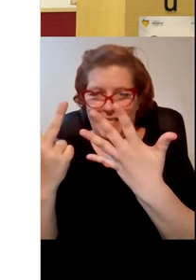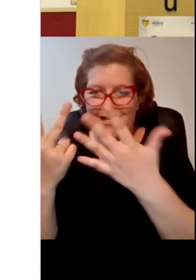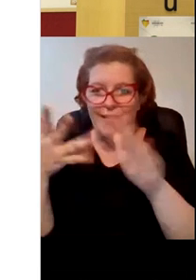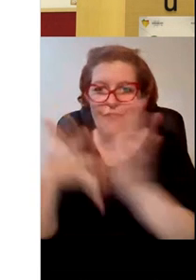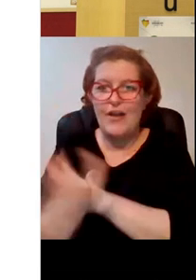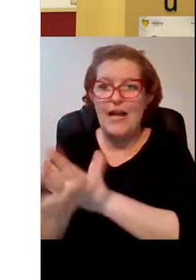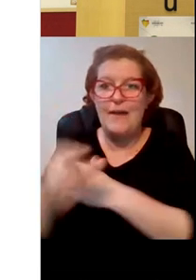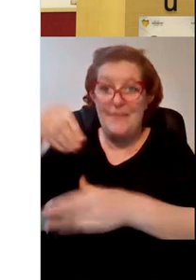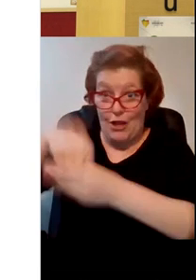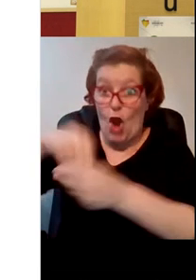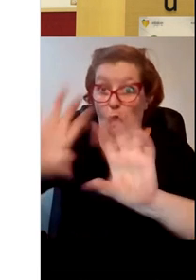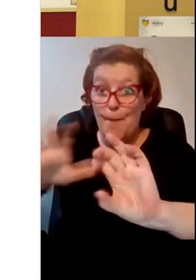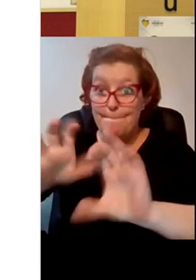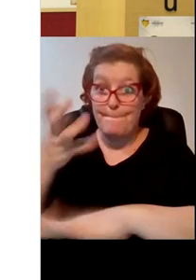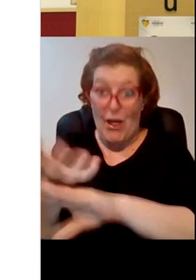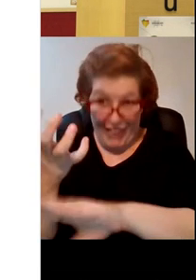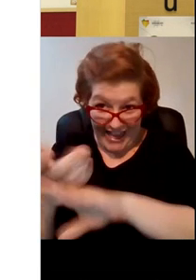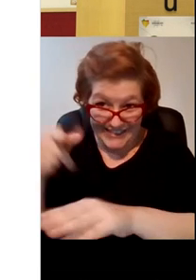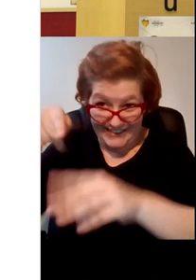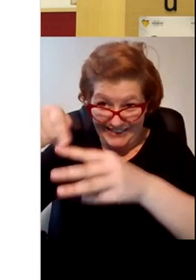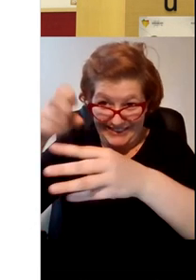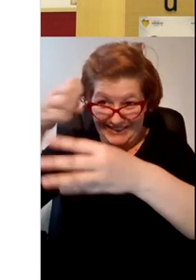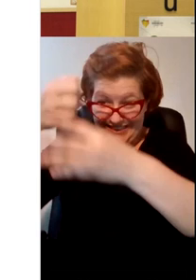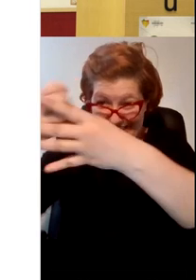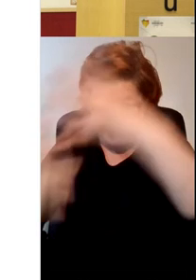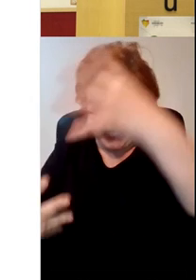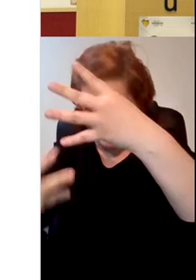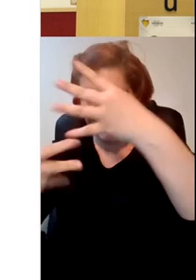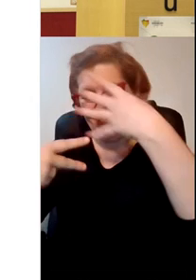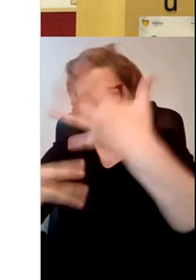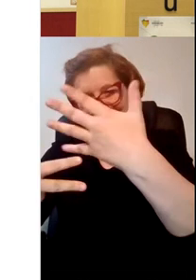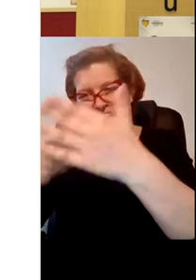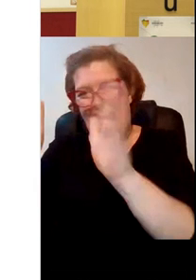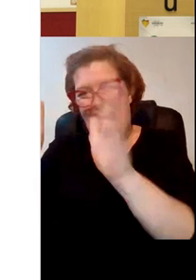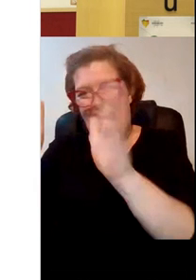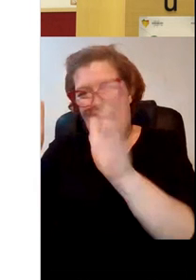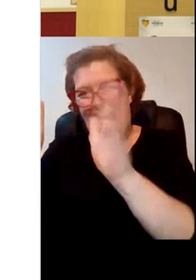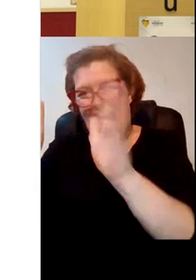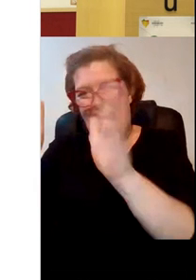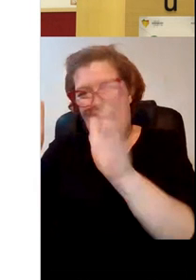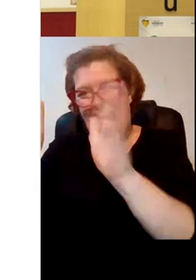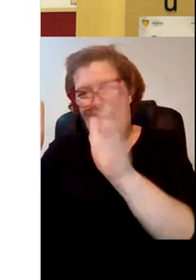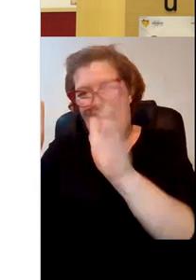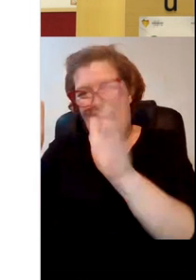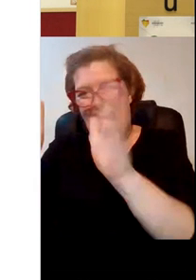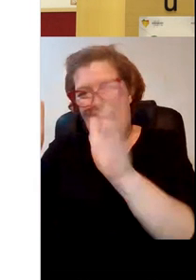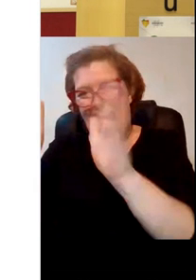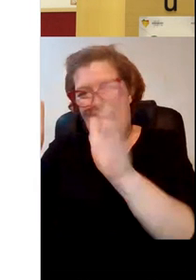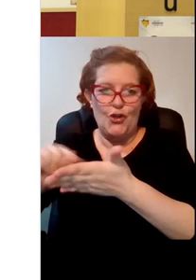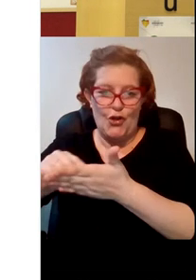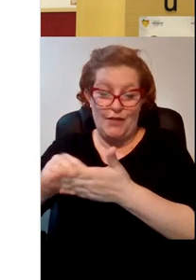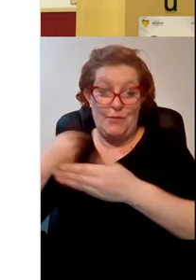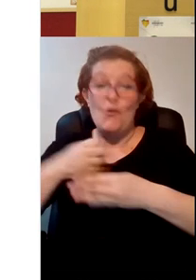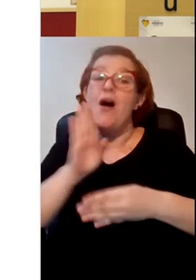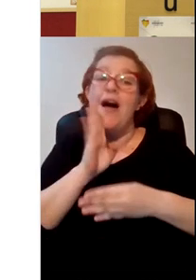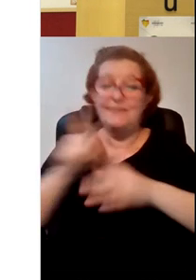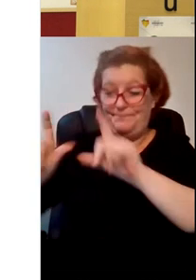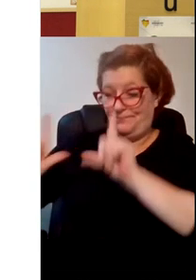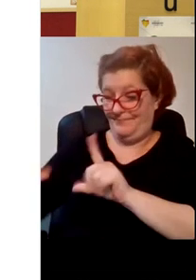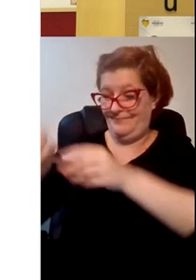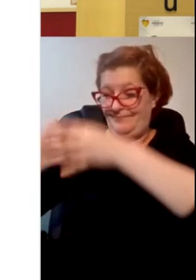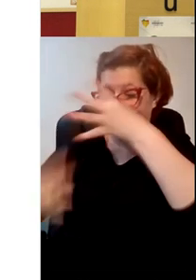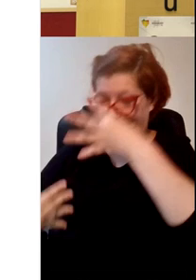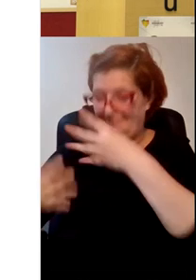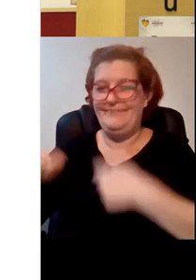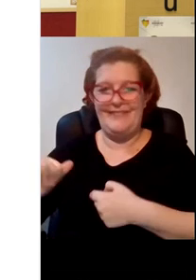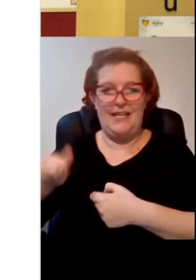capítulo de este podcast a cada uno de sus autores bueno ahí tenemos los siete todo esto se colgó en aula virtual y